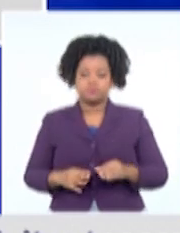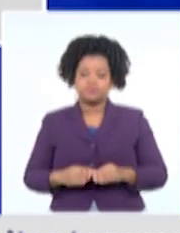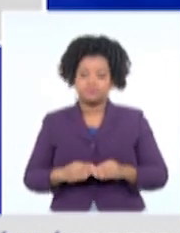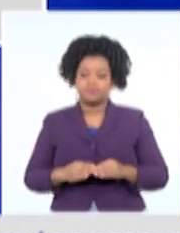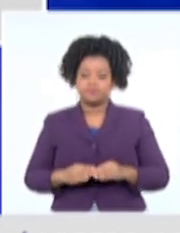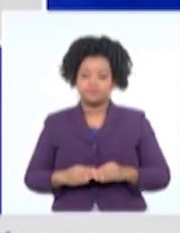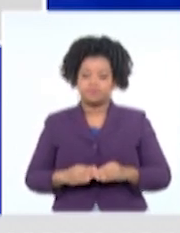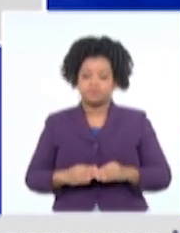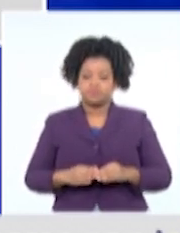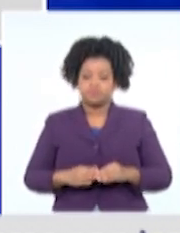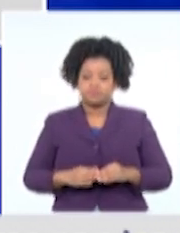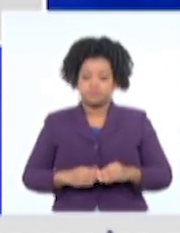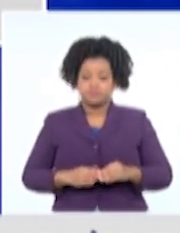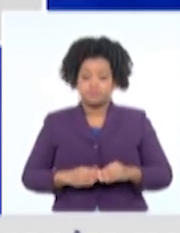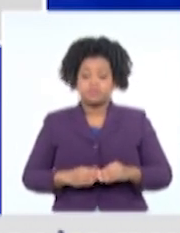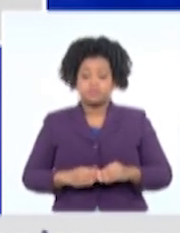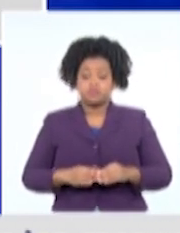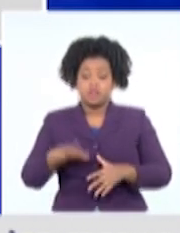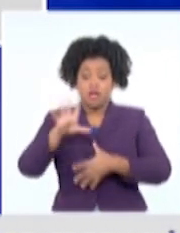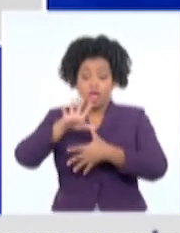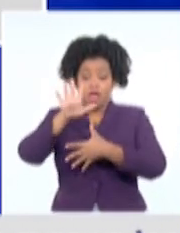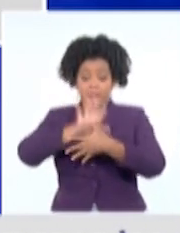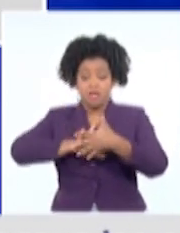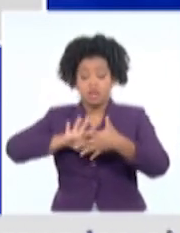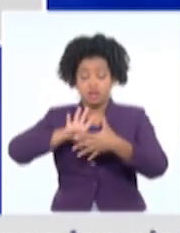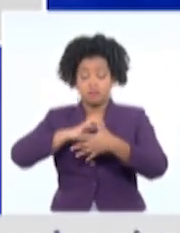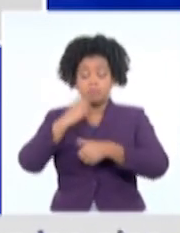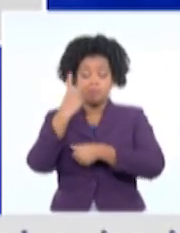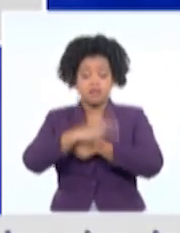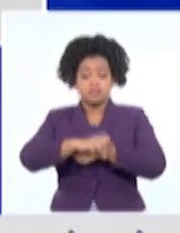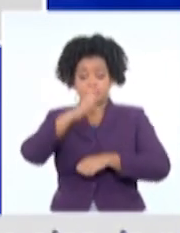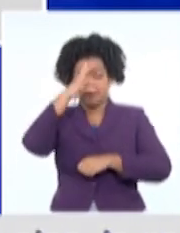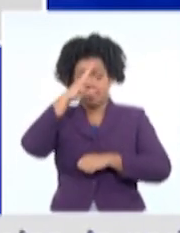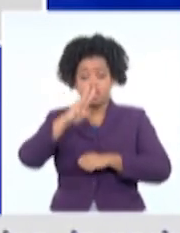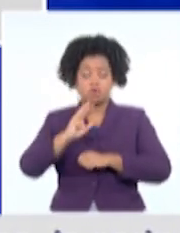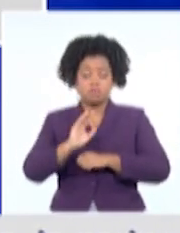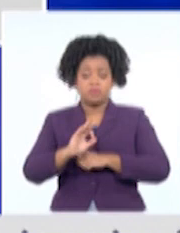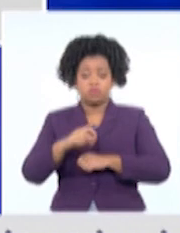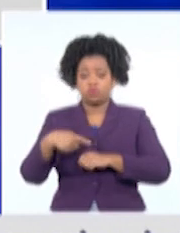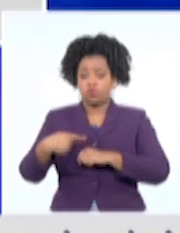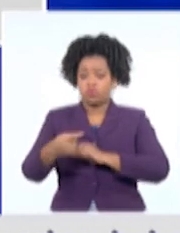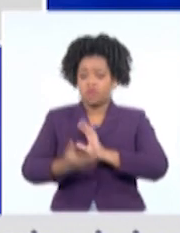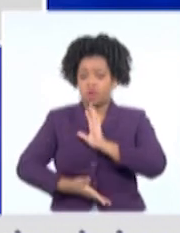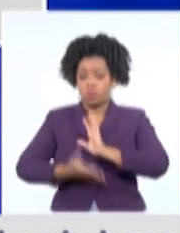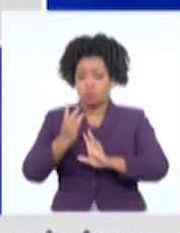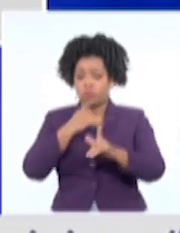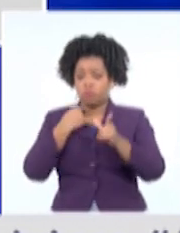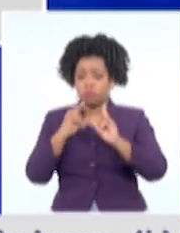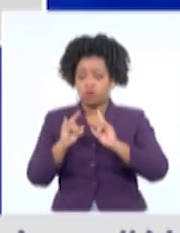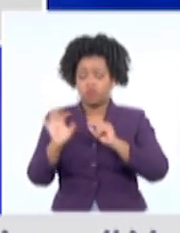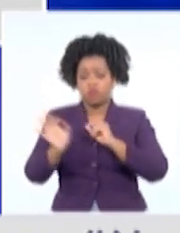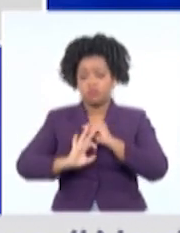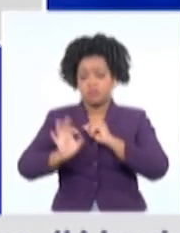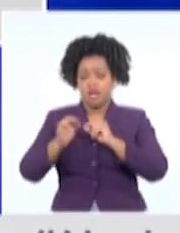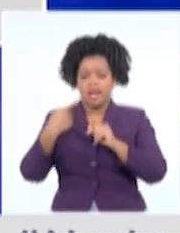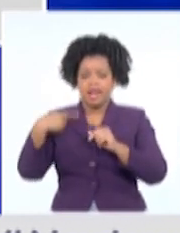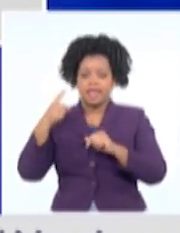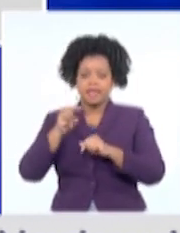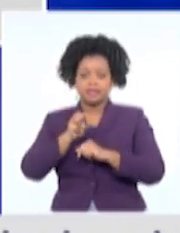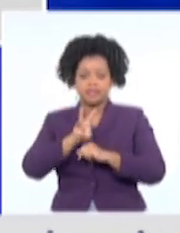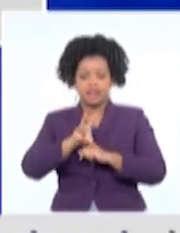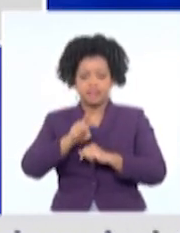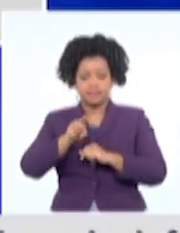nuestro continente que realmente ha estado teniendo un número elevado de fallecidos, y todavía en el día de ayer